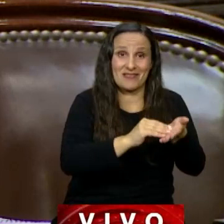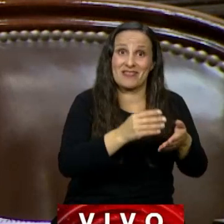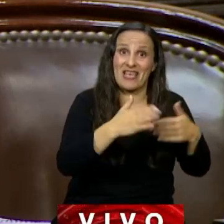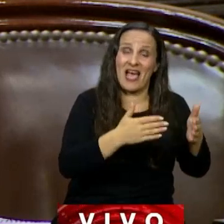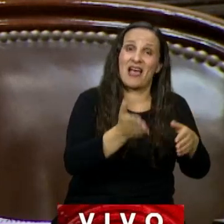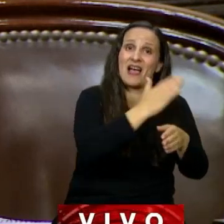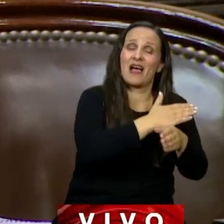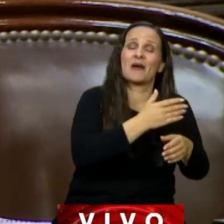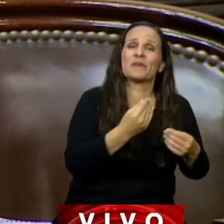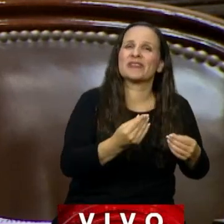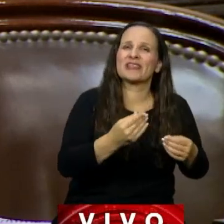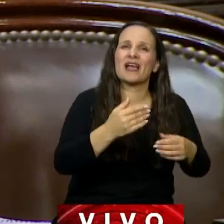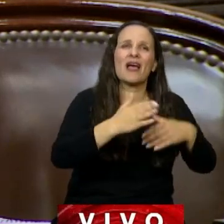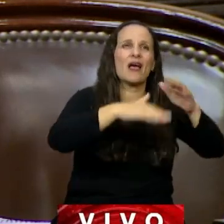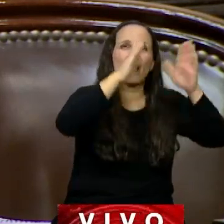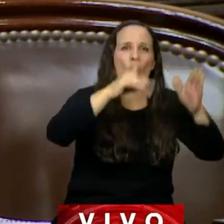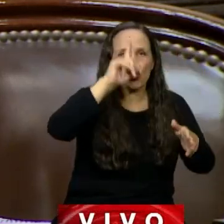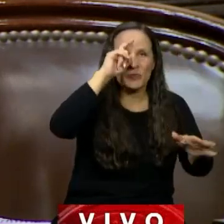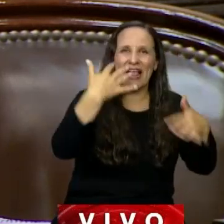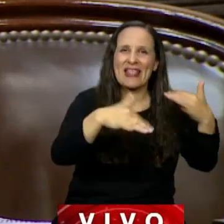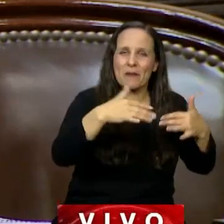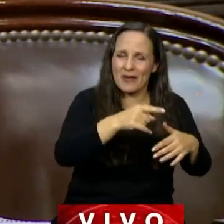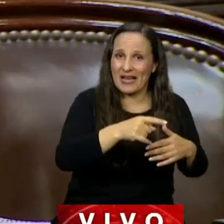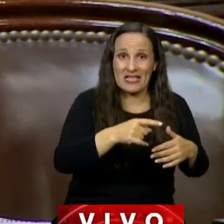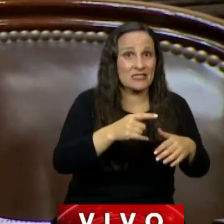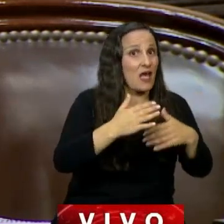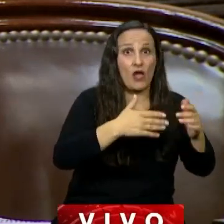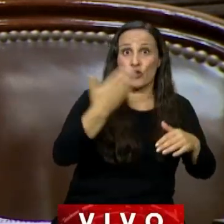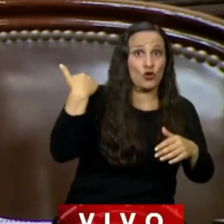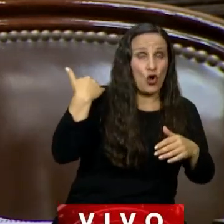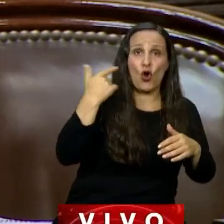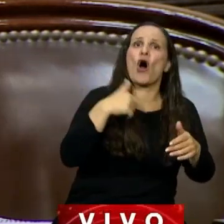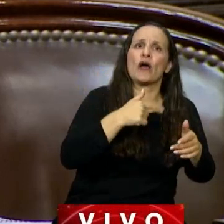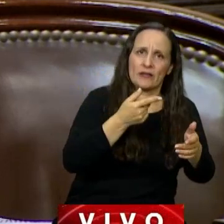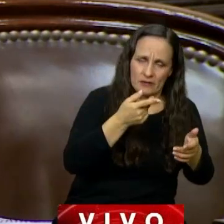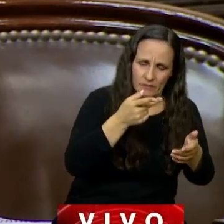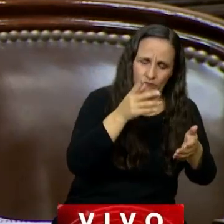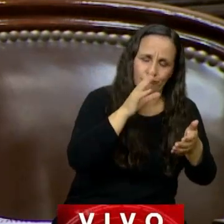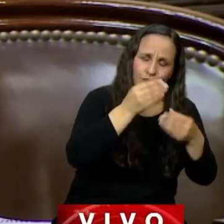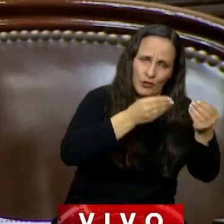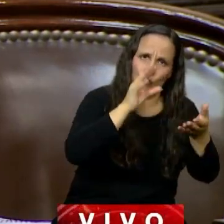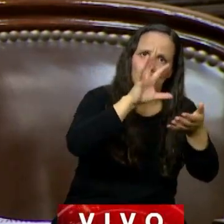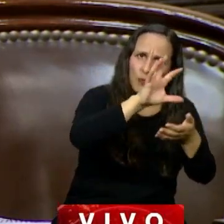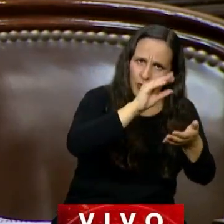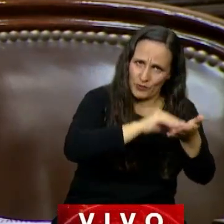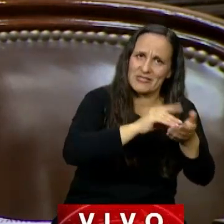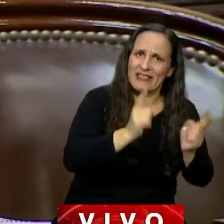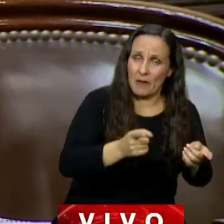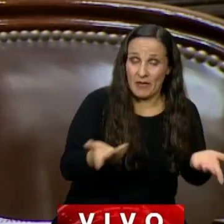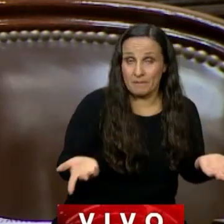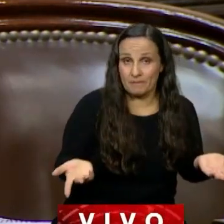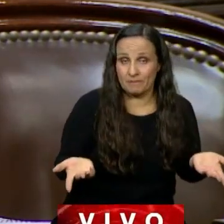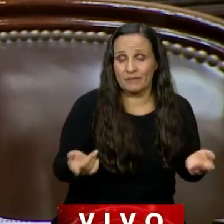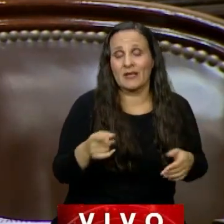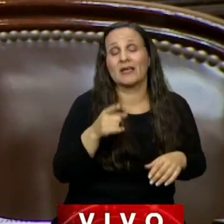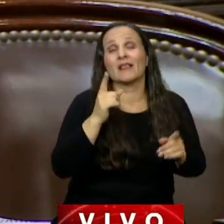que es la construcción de un hospital para urgencia, y no se hizo, también está en el presupuesto provincial. Y hay una cuestión que debe